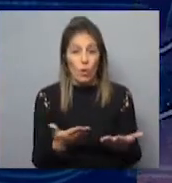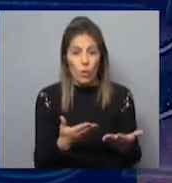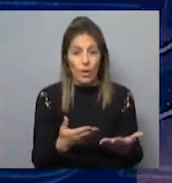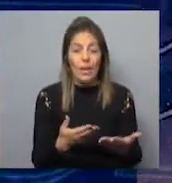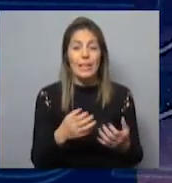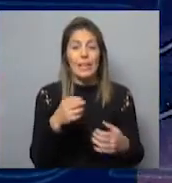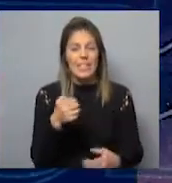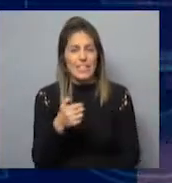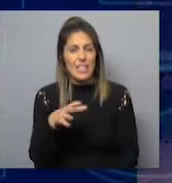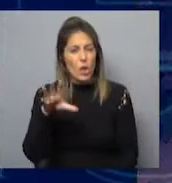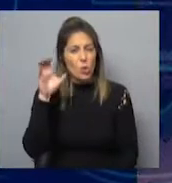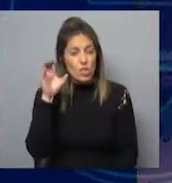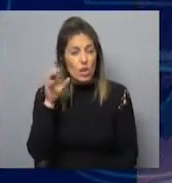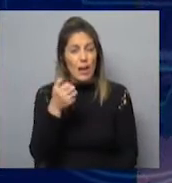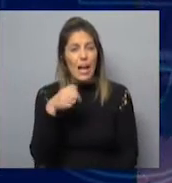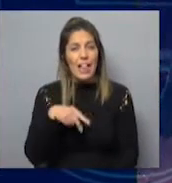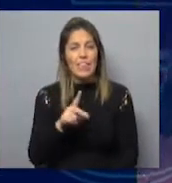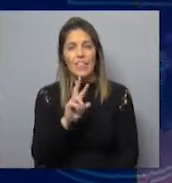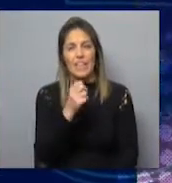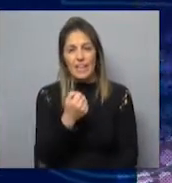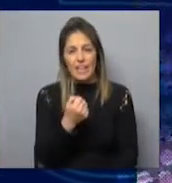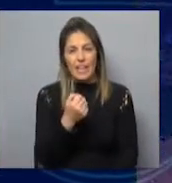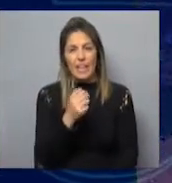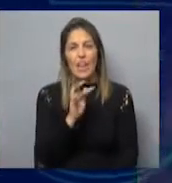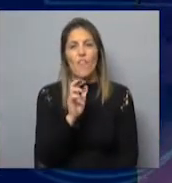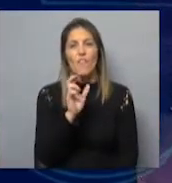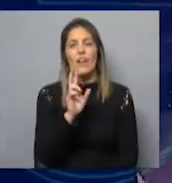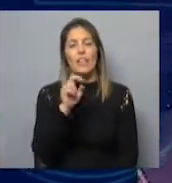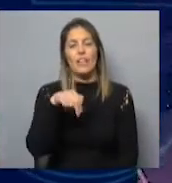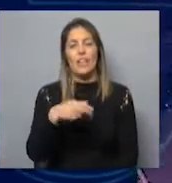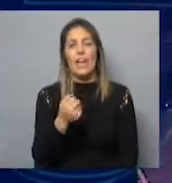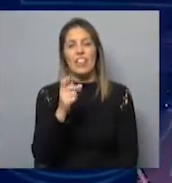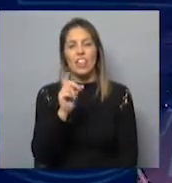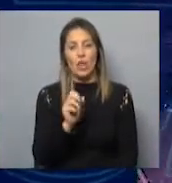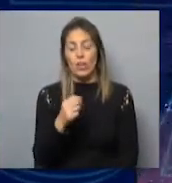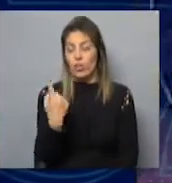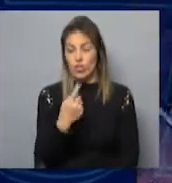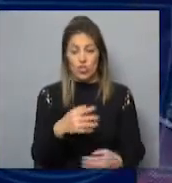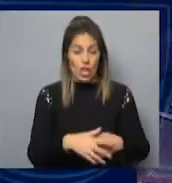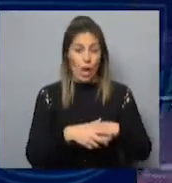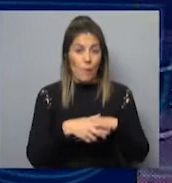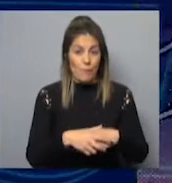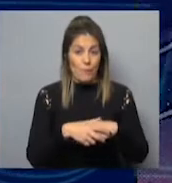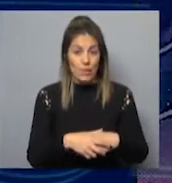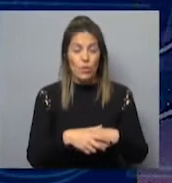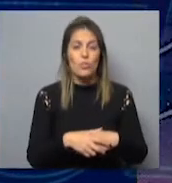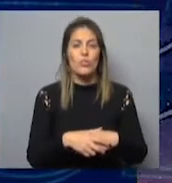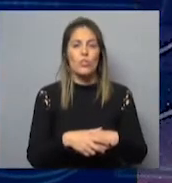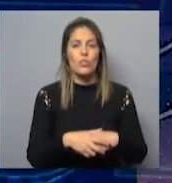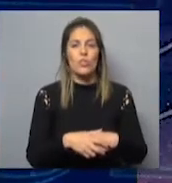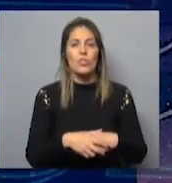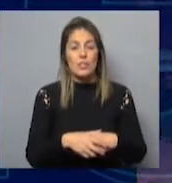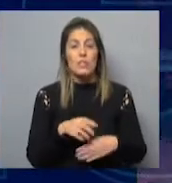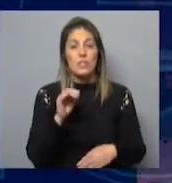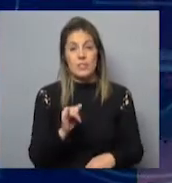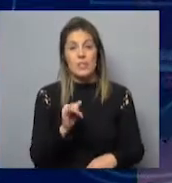obregón ya ya ya fernando frontal quienes somos amigos este sin dudas